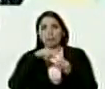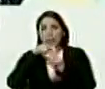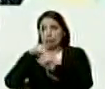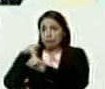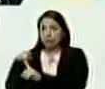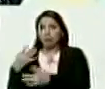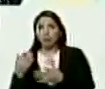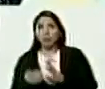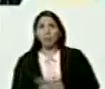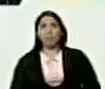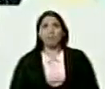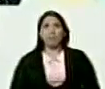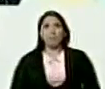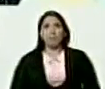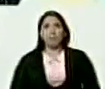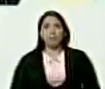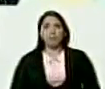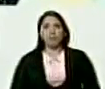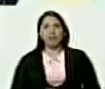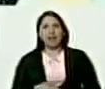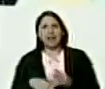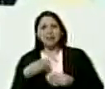solapándolo con un discurso político,